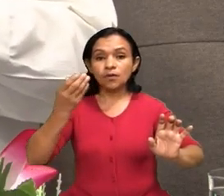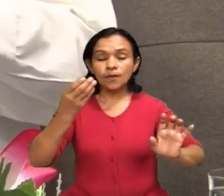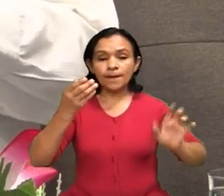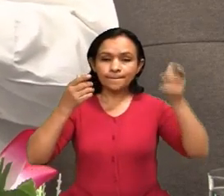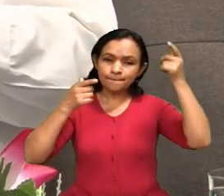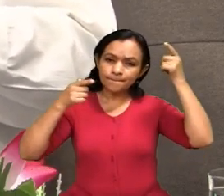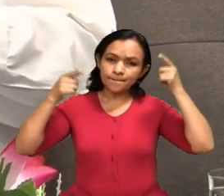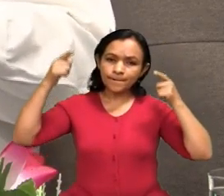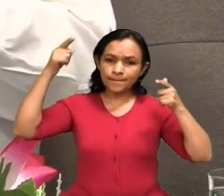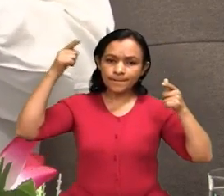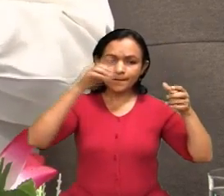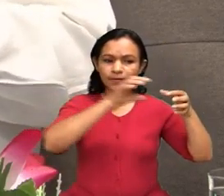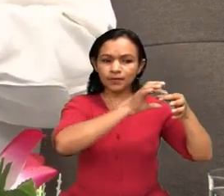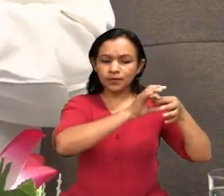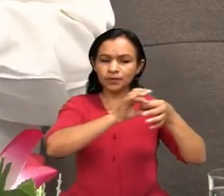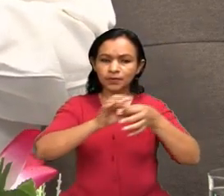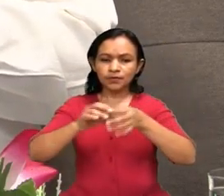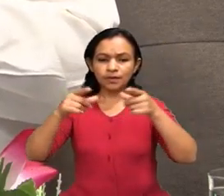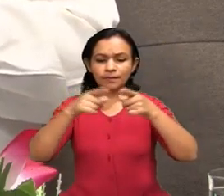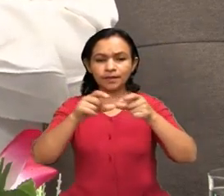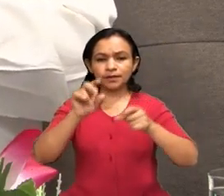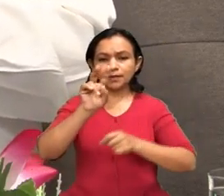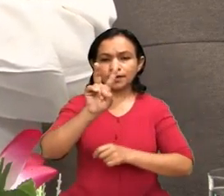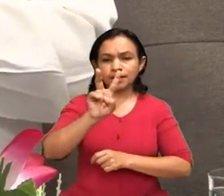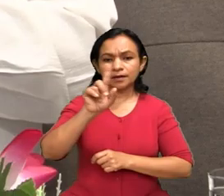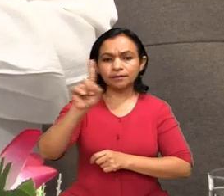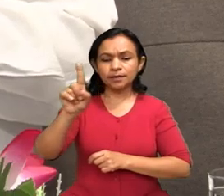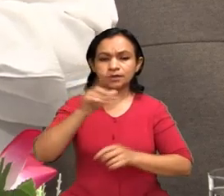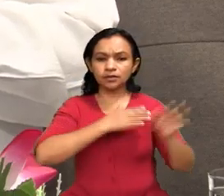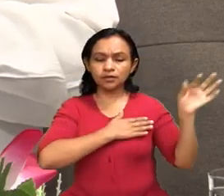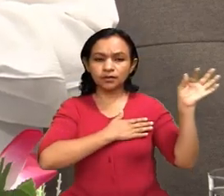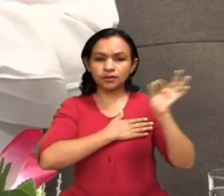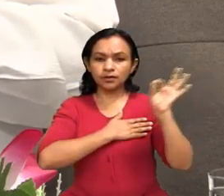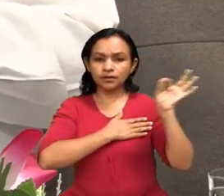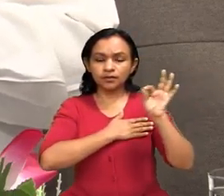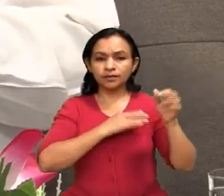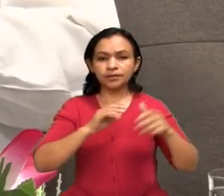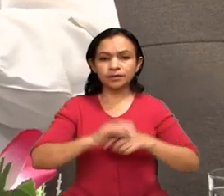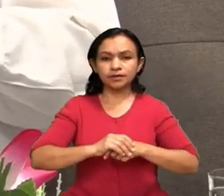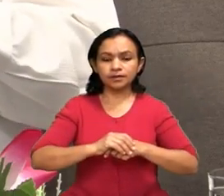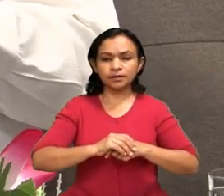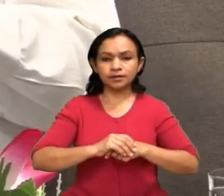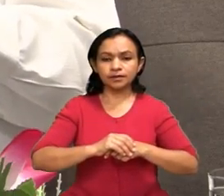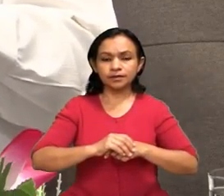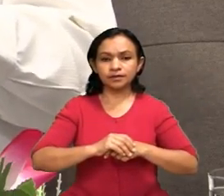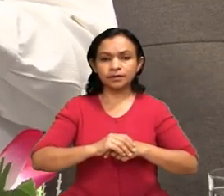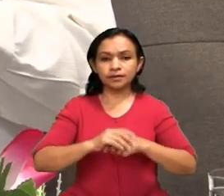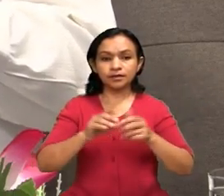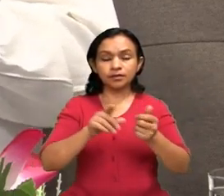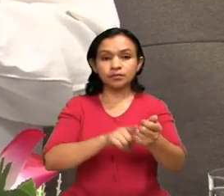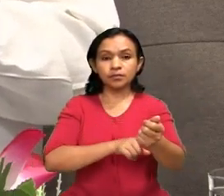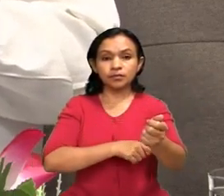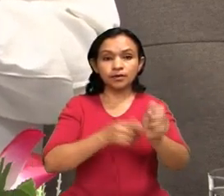Managua el 21 de febrero y está en la casa donde muere el hermano de